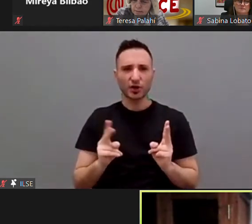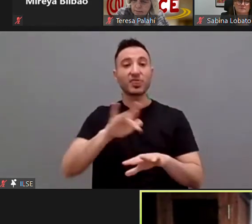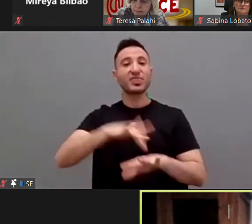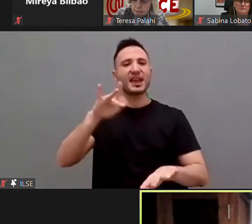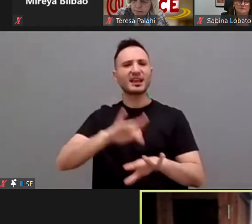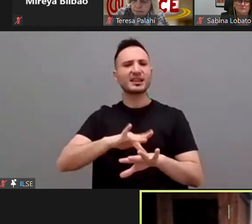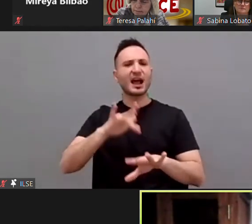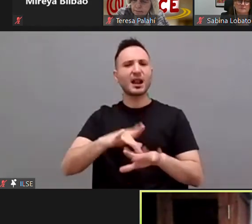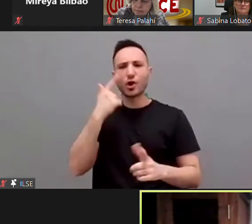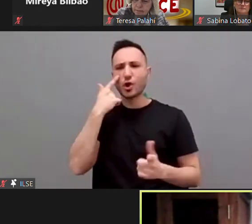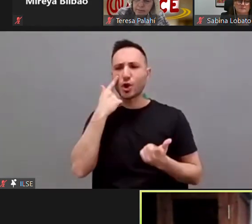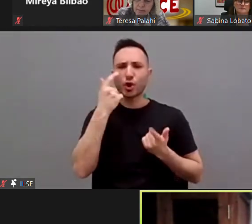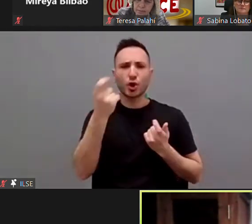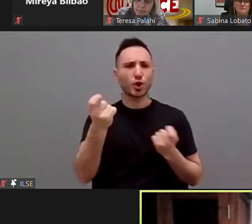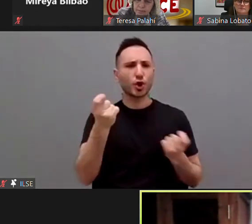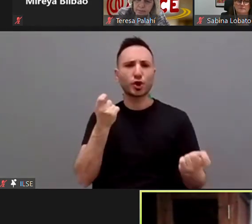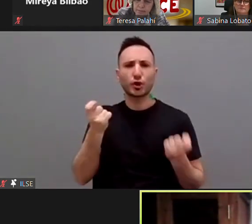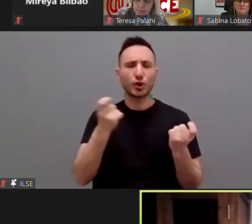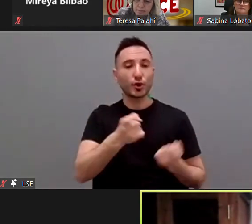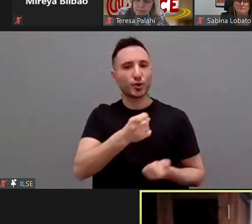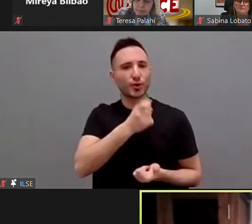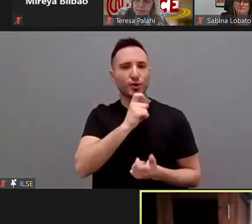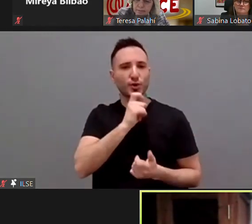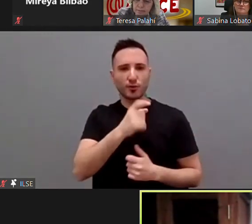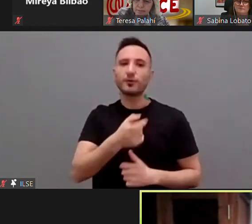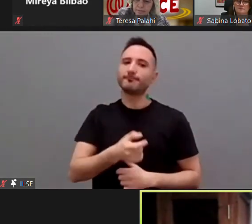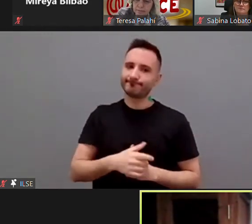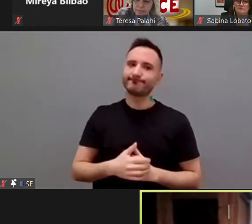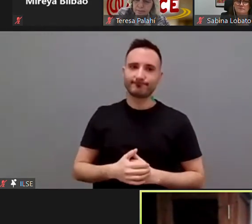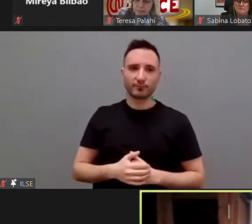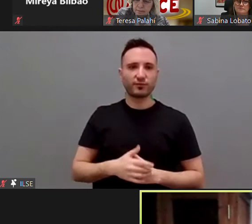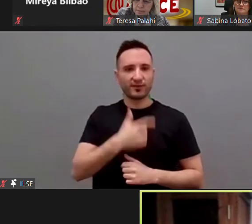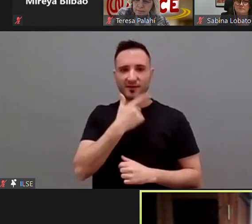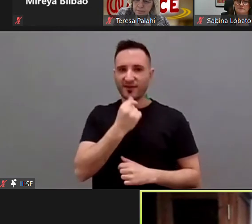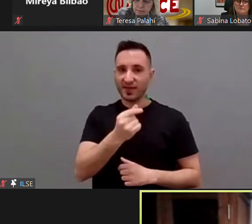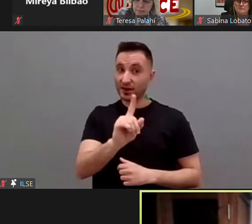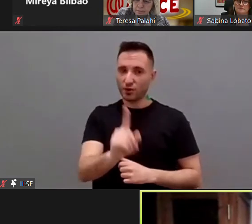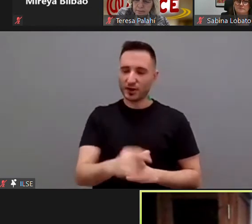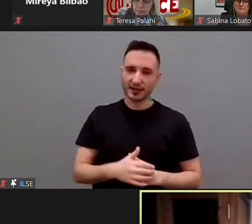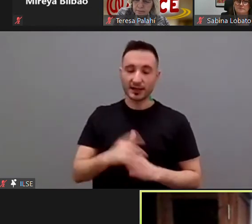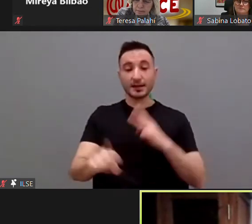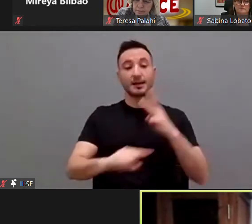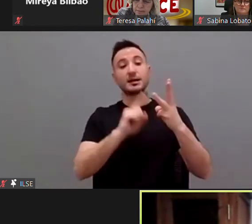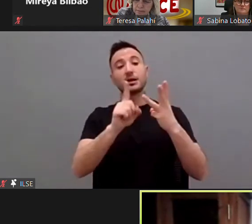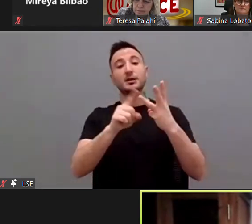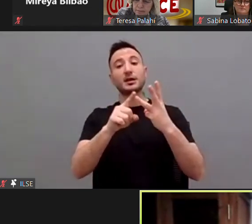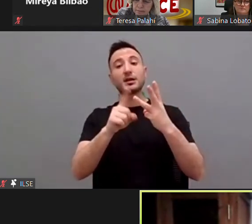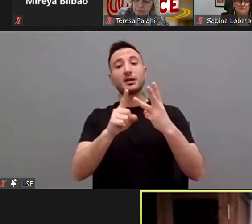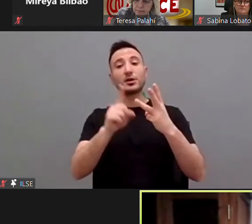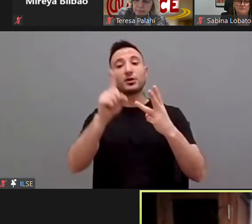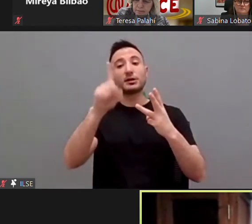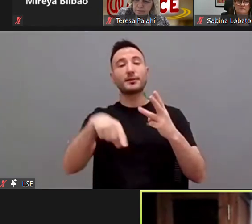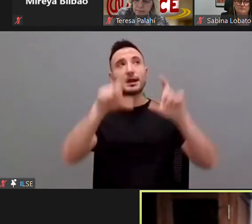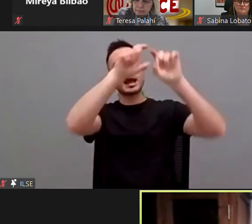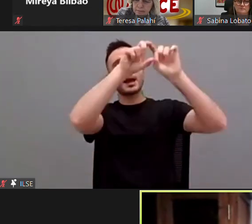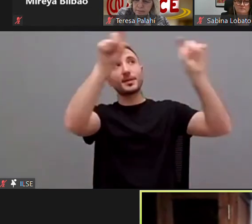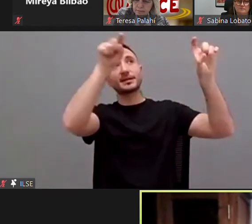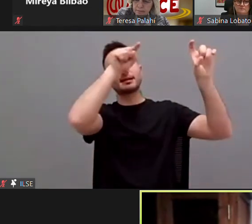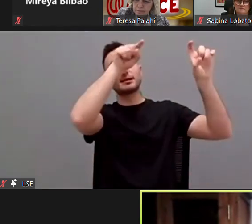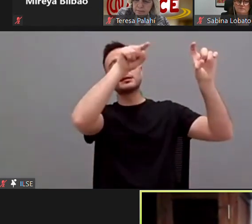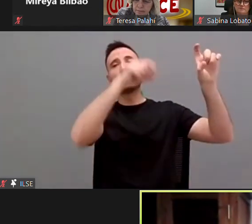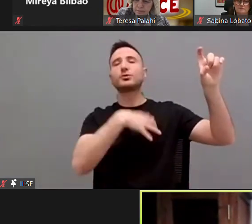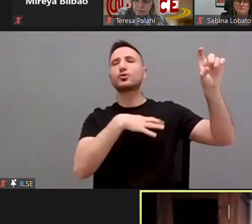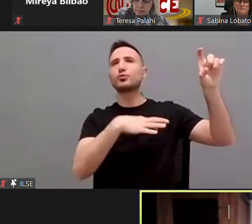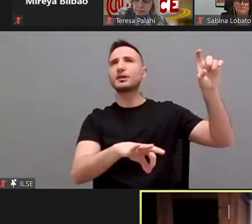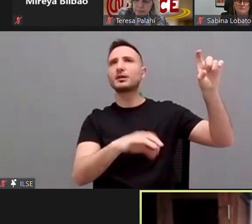ese control del horario laboral. No va a ser fácil. Y un tercer lugar va a ser cómo podrá el empresario cómo